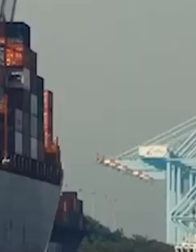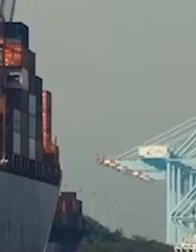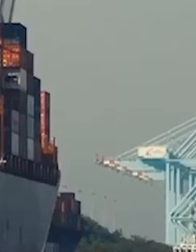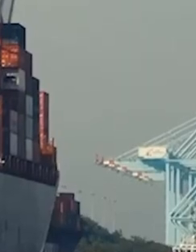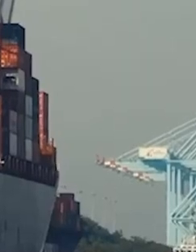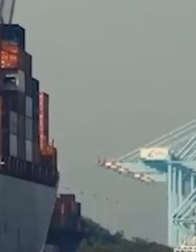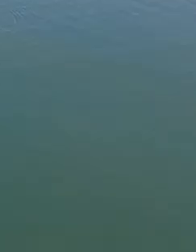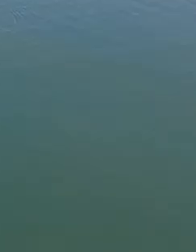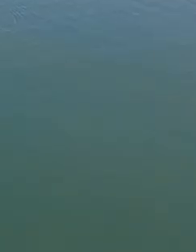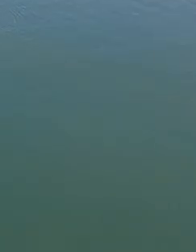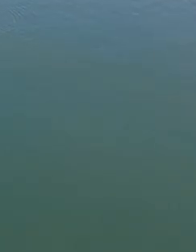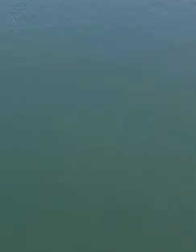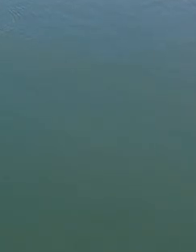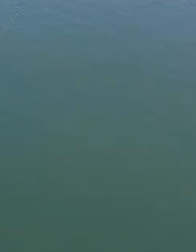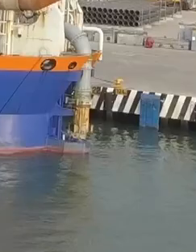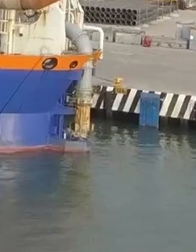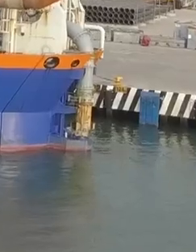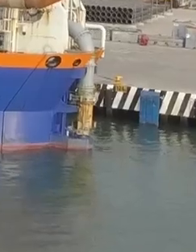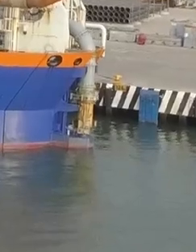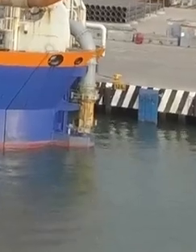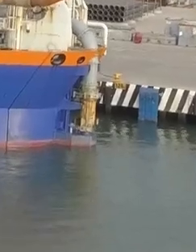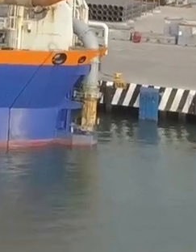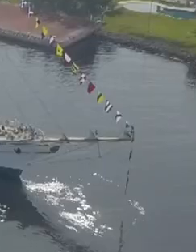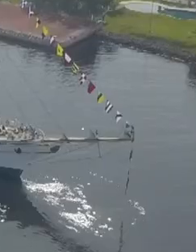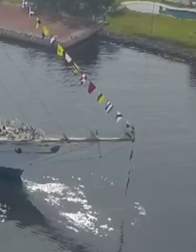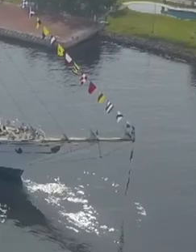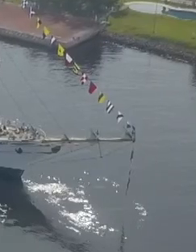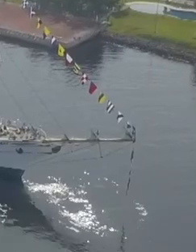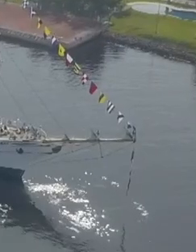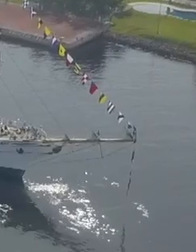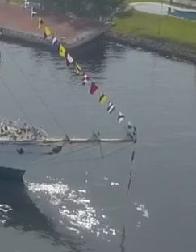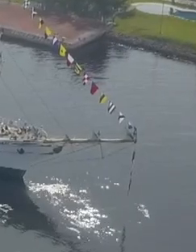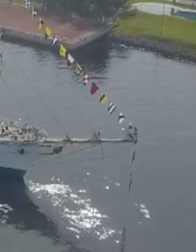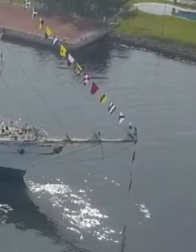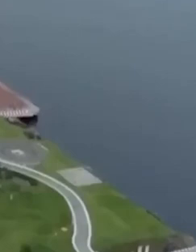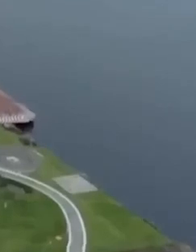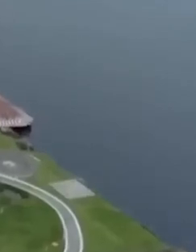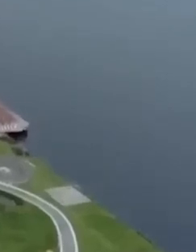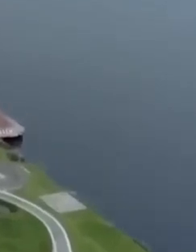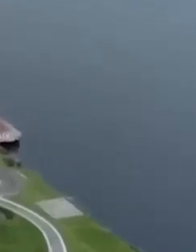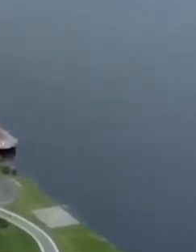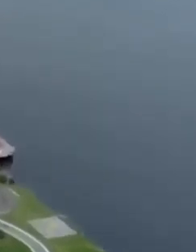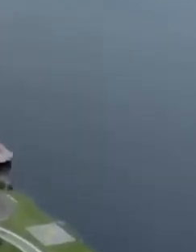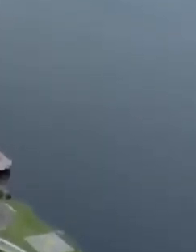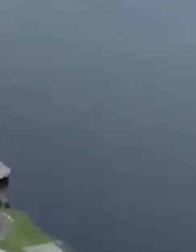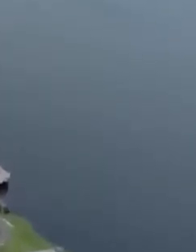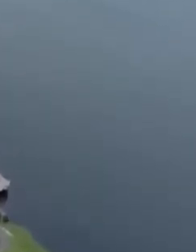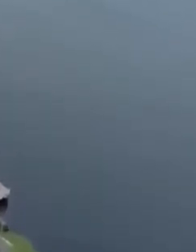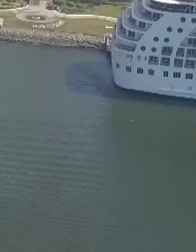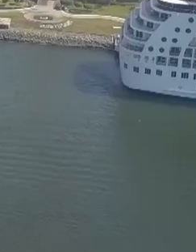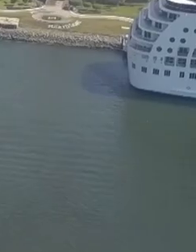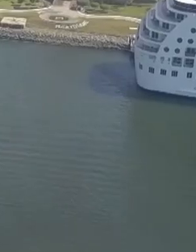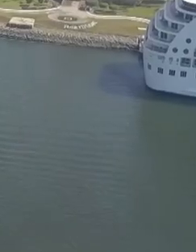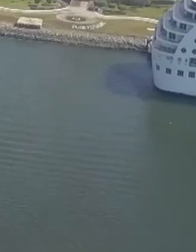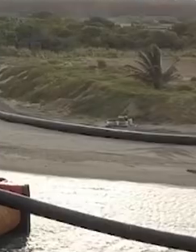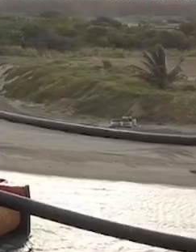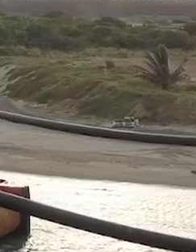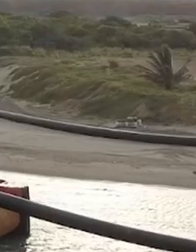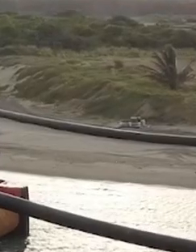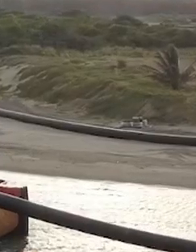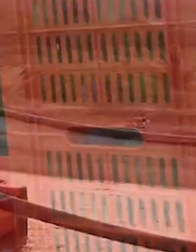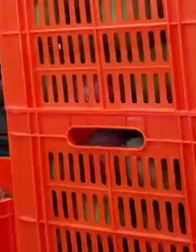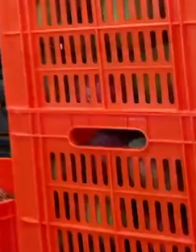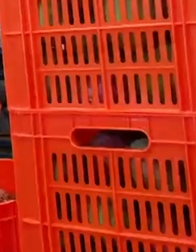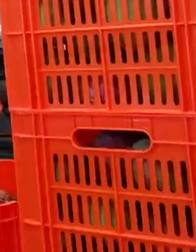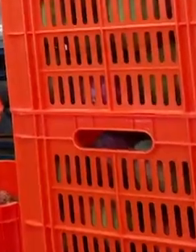el transporte interoceánico. Dos Bocas y Puerto Chiapas fortalecen sus capacidades para potenciar sus